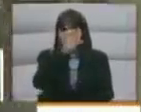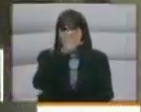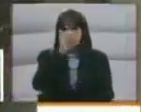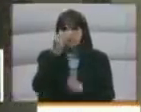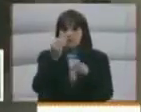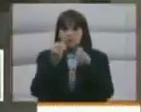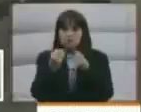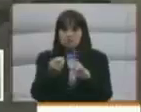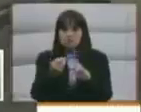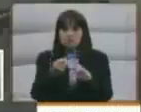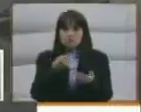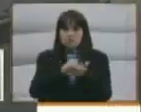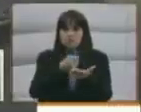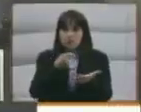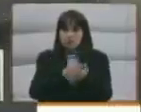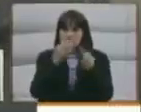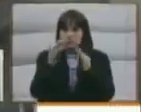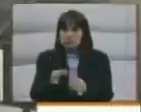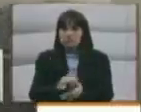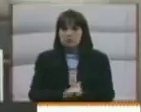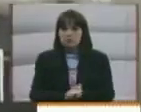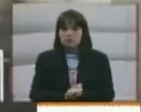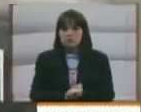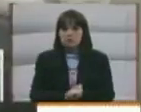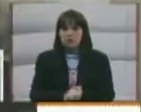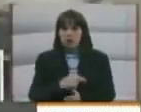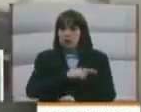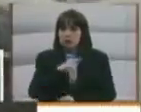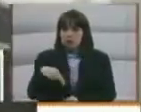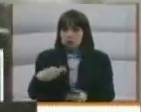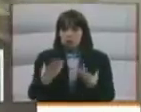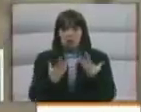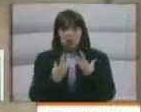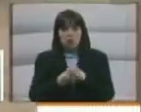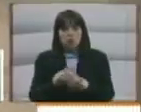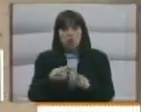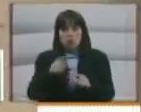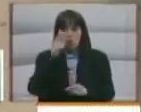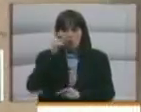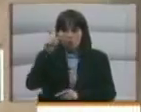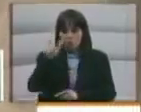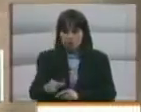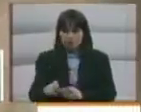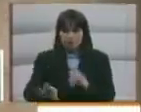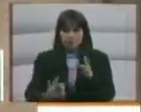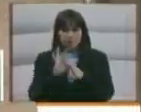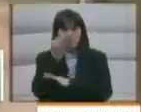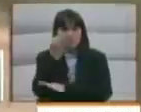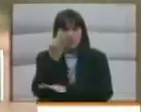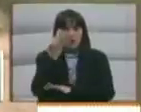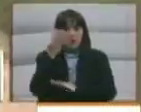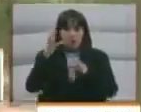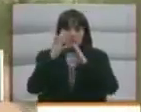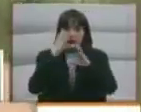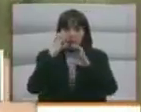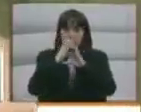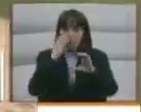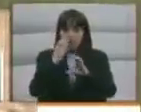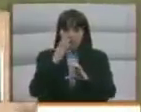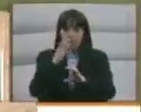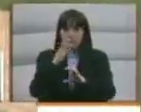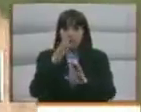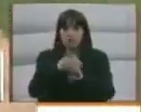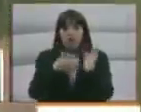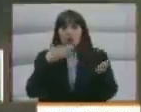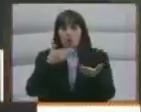costo? Nosotros conjuntamente con el señor Robinson Pérez y la Confederación Venezolana de Transporte RP estamos proponiendo